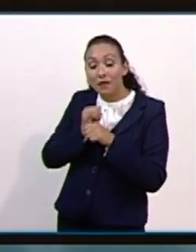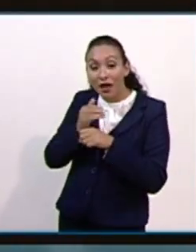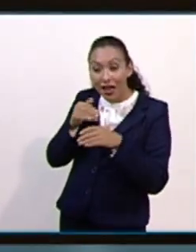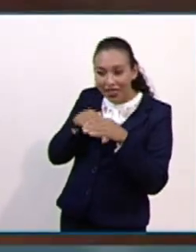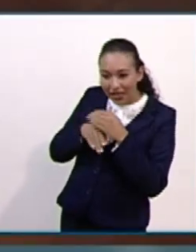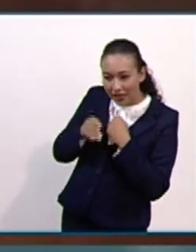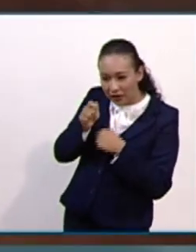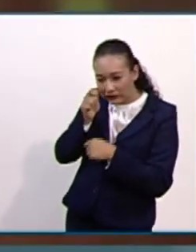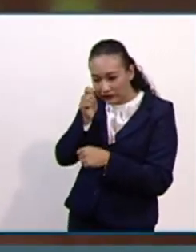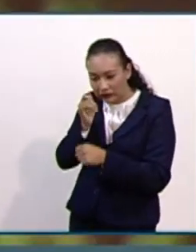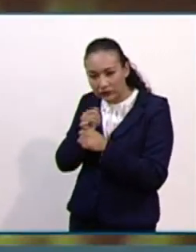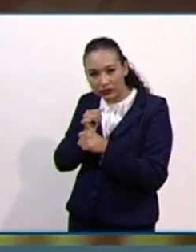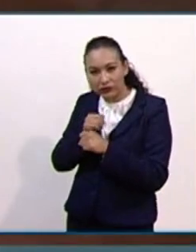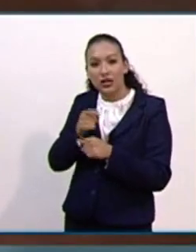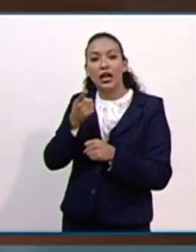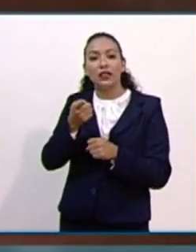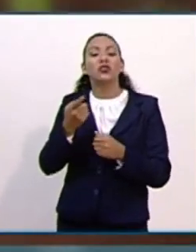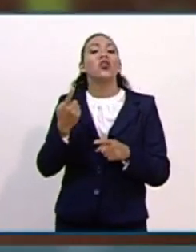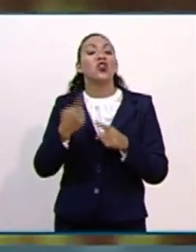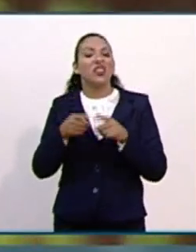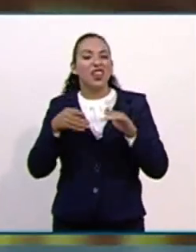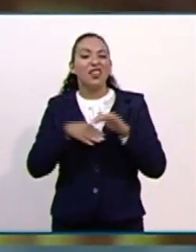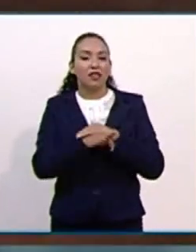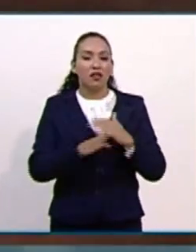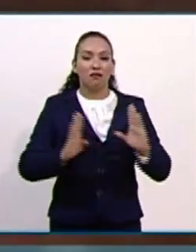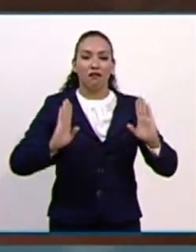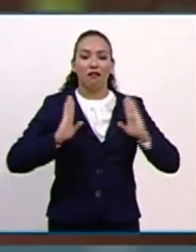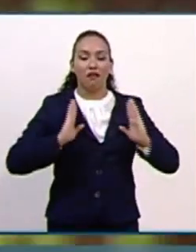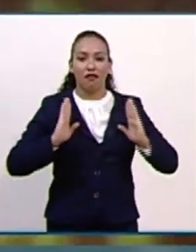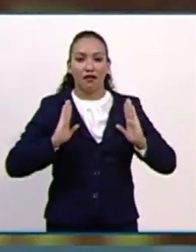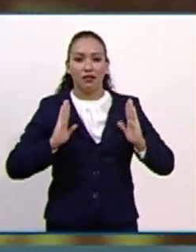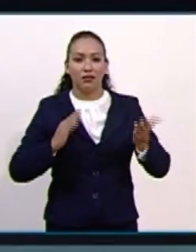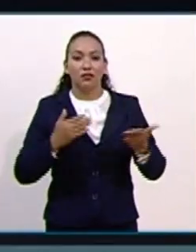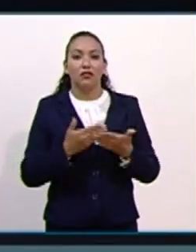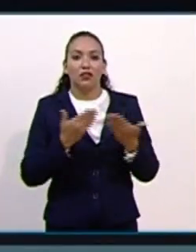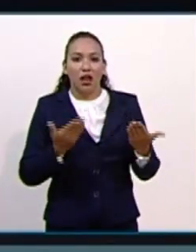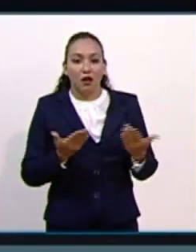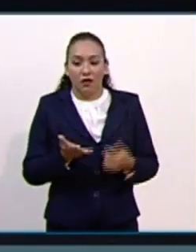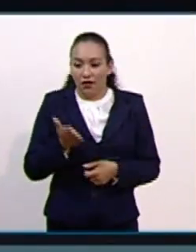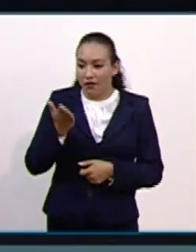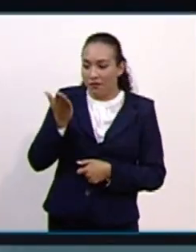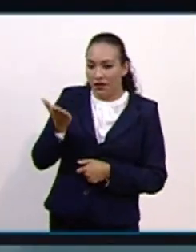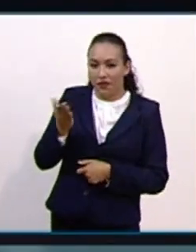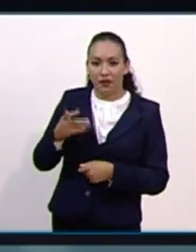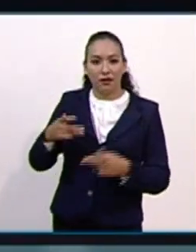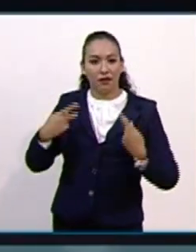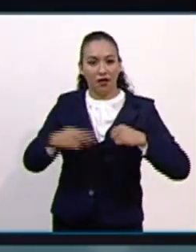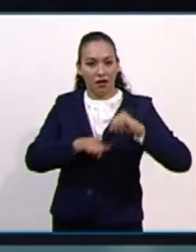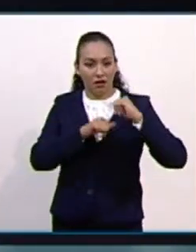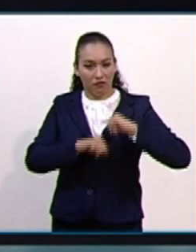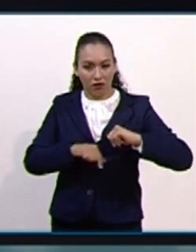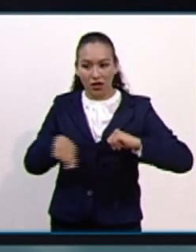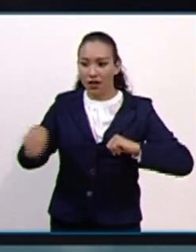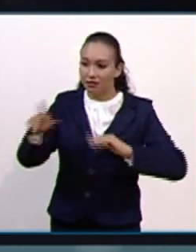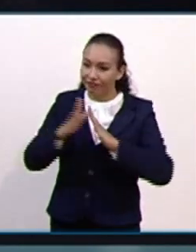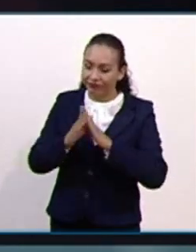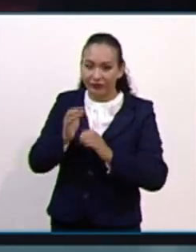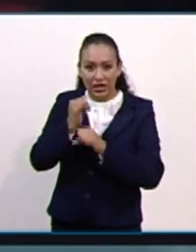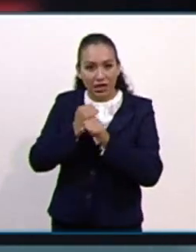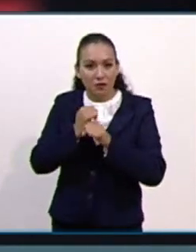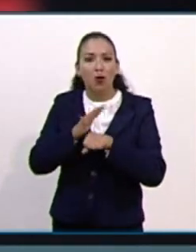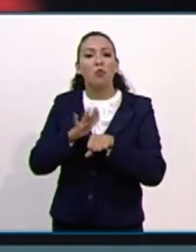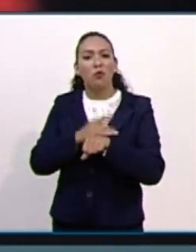sus actividades fue perpetrada por el Ejército. Ante ello, hace un llamado a que las autoridades investiguen